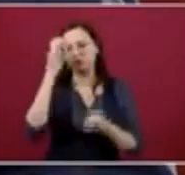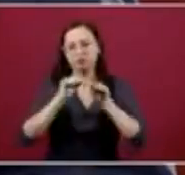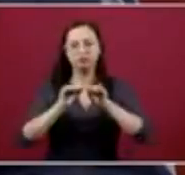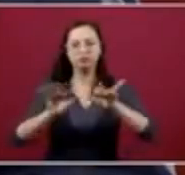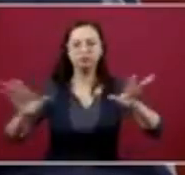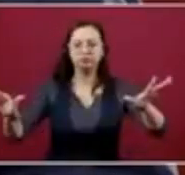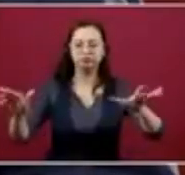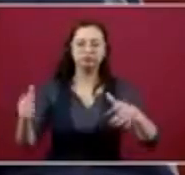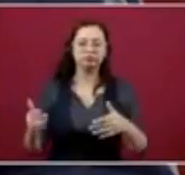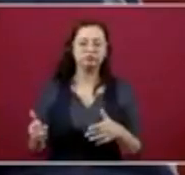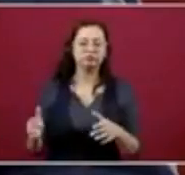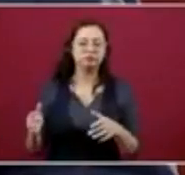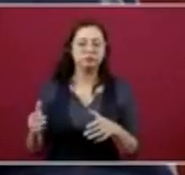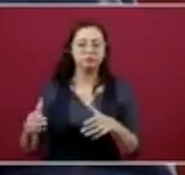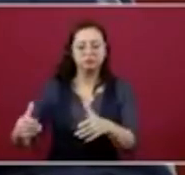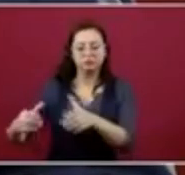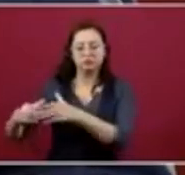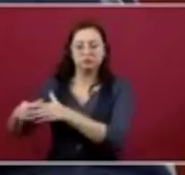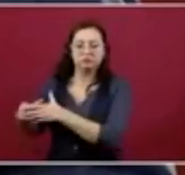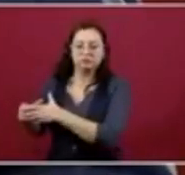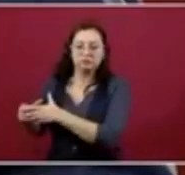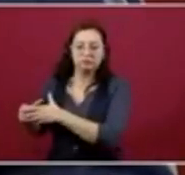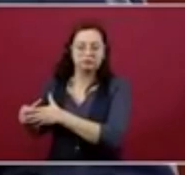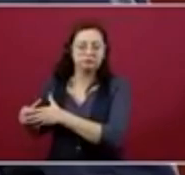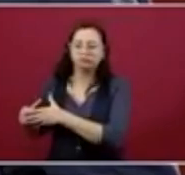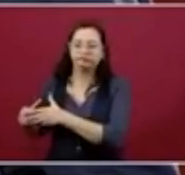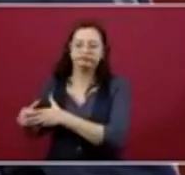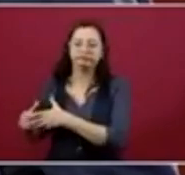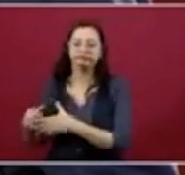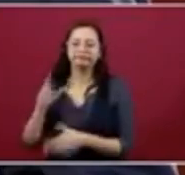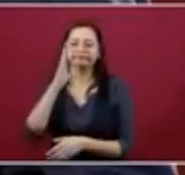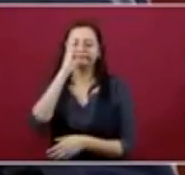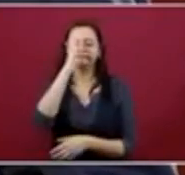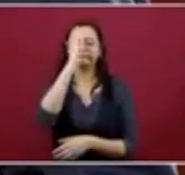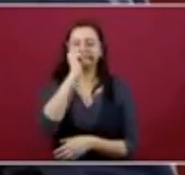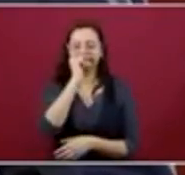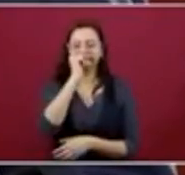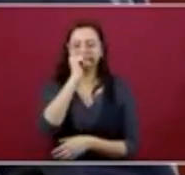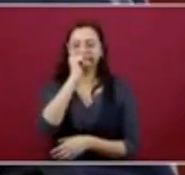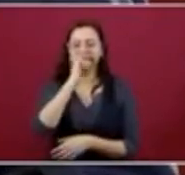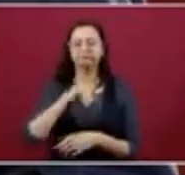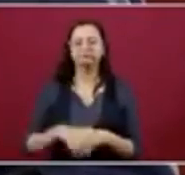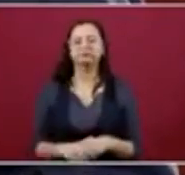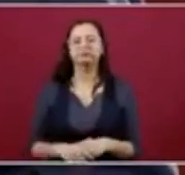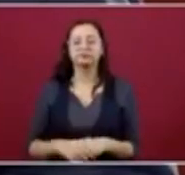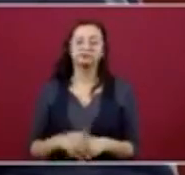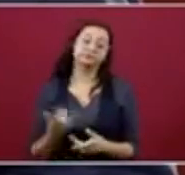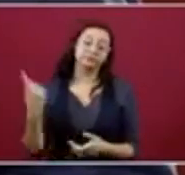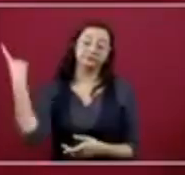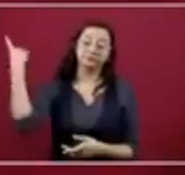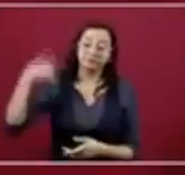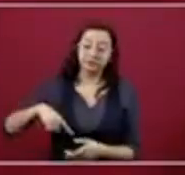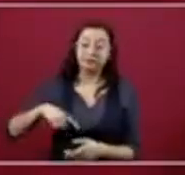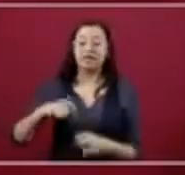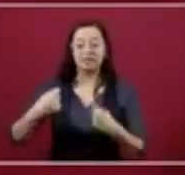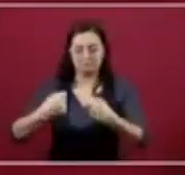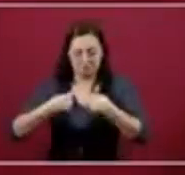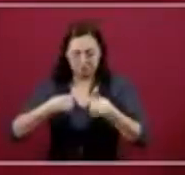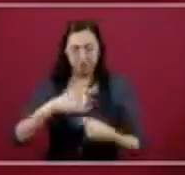podemos limitar el acceso a la información. Es una instrucción y una convicción